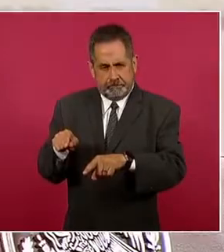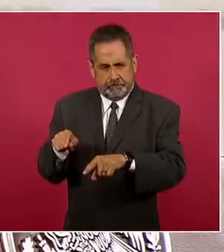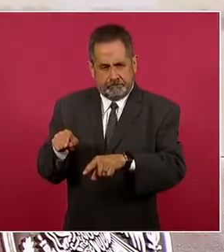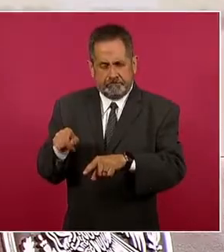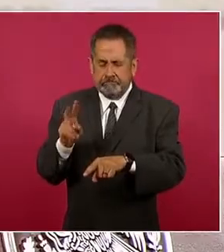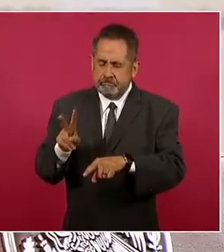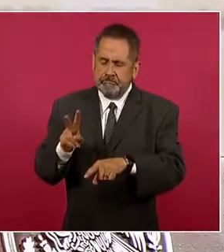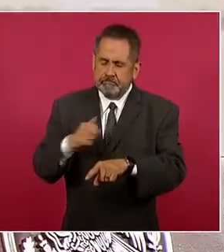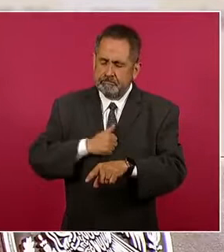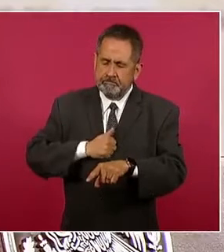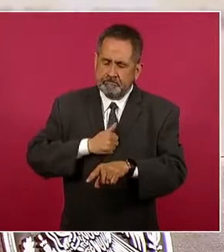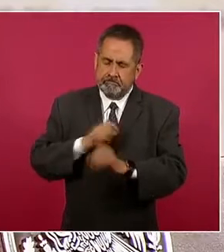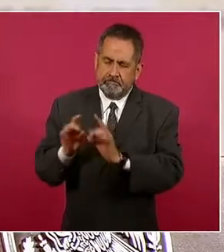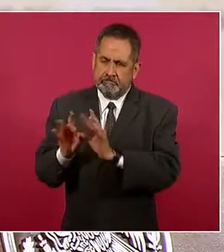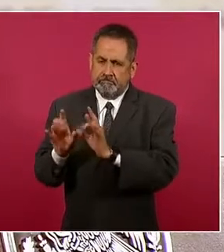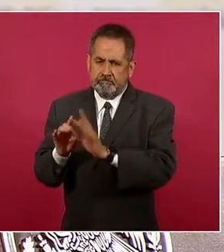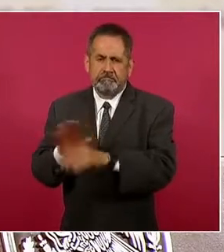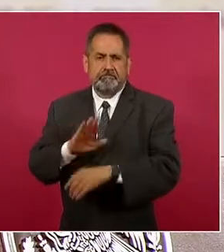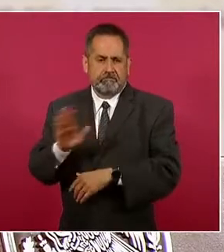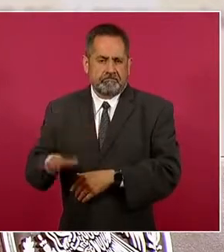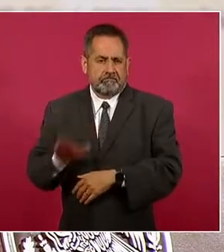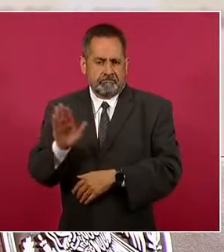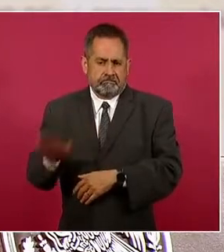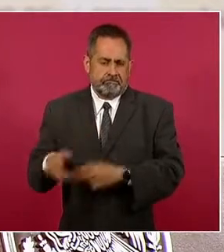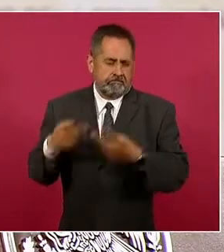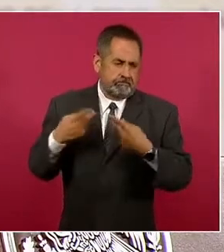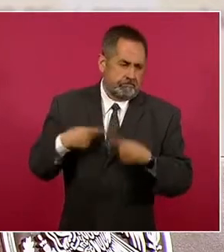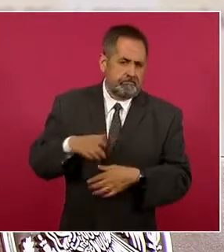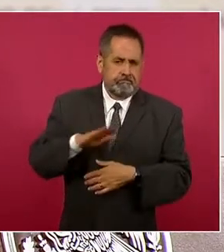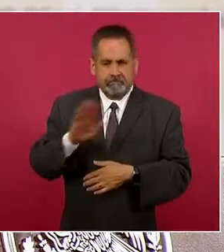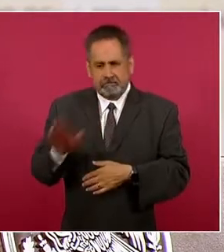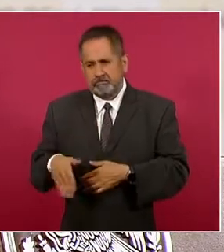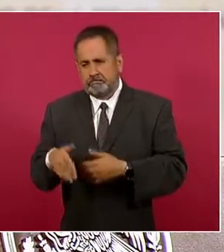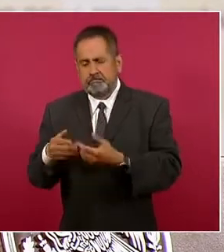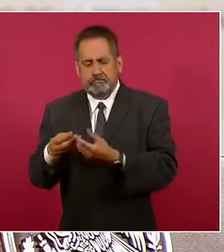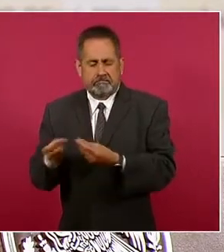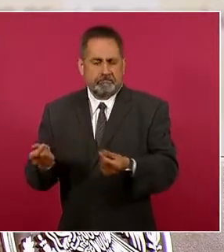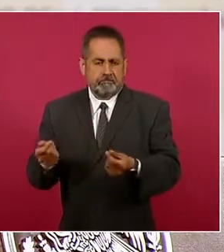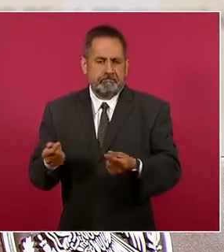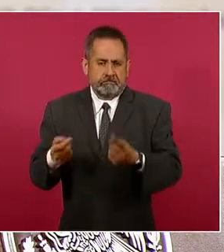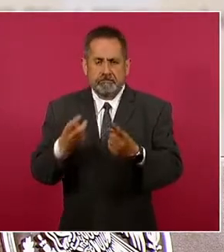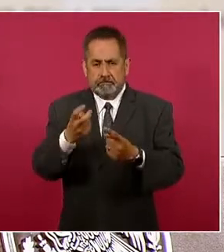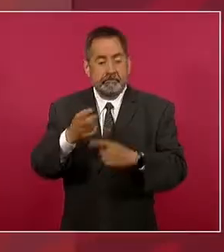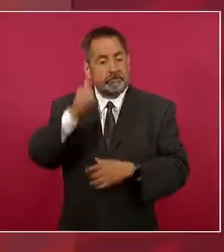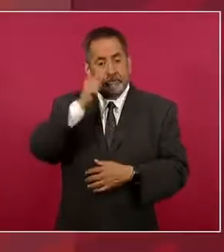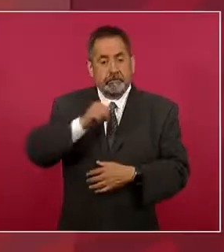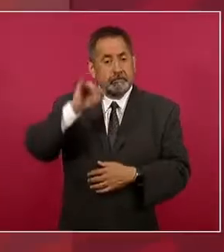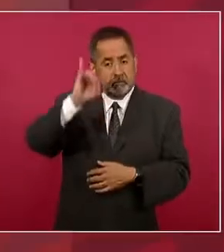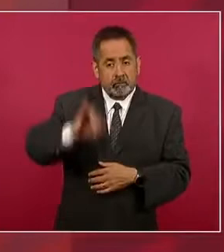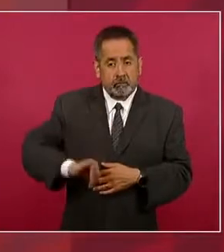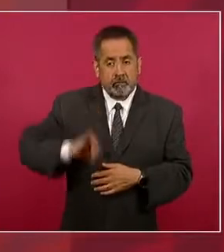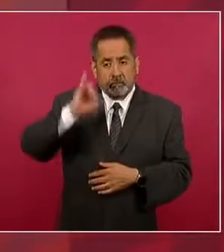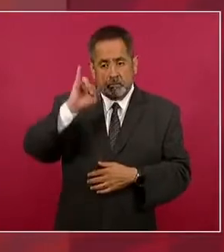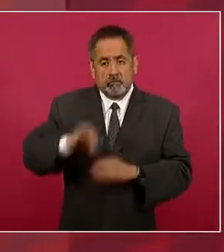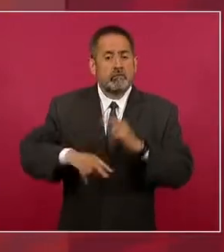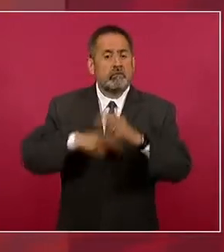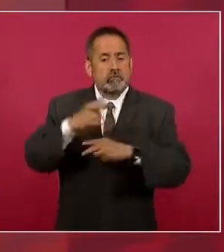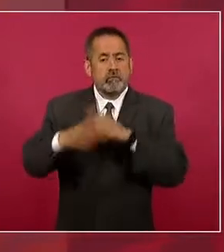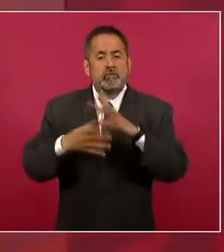hechos lamentables, las pérdidas de vidas humanas. Entonces, todos los jueves vamos a estar